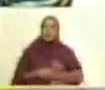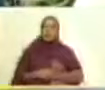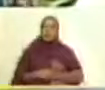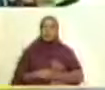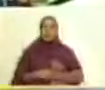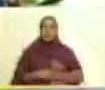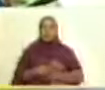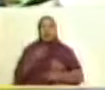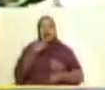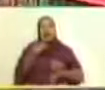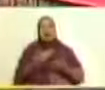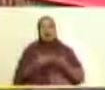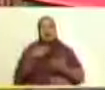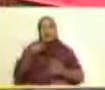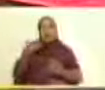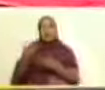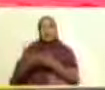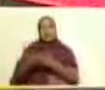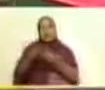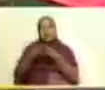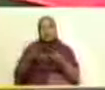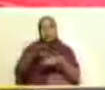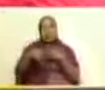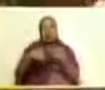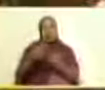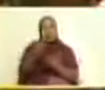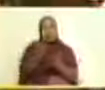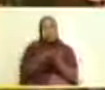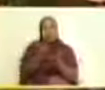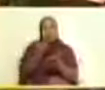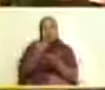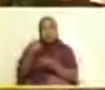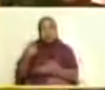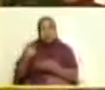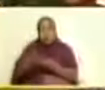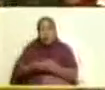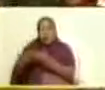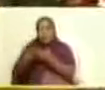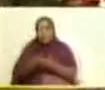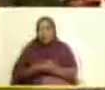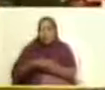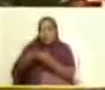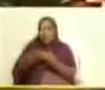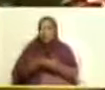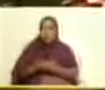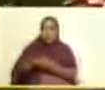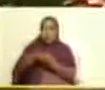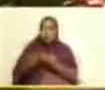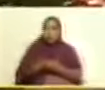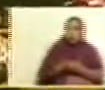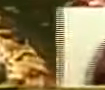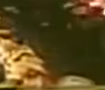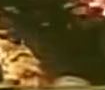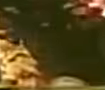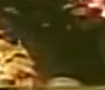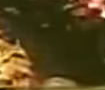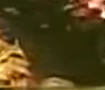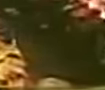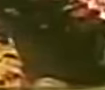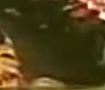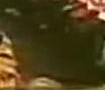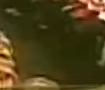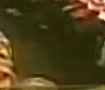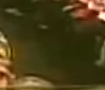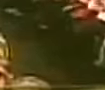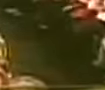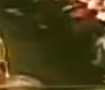Les doy las gracias. Me llevo todos estos documentos para estudiarlos. Y quiero decirle